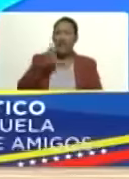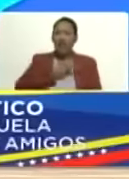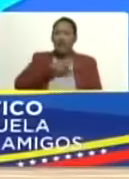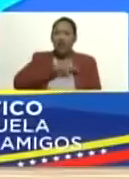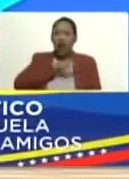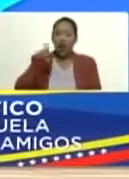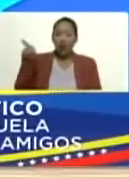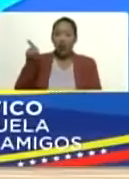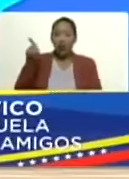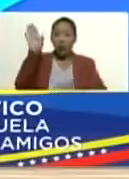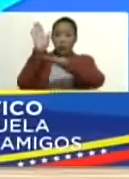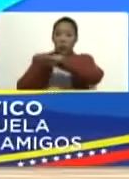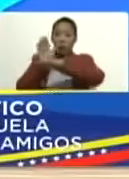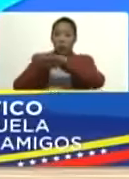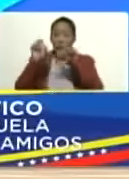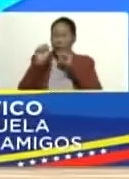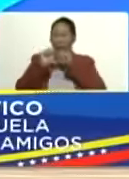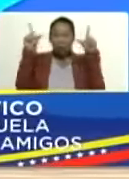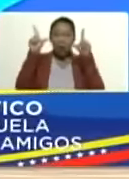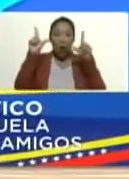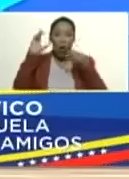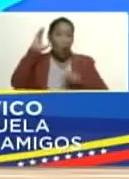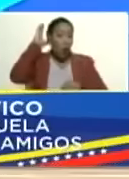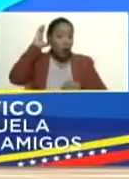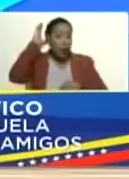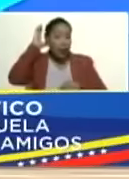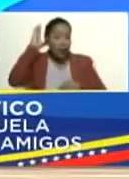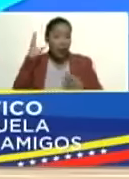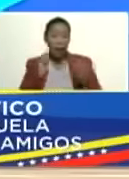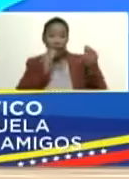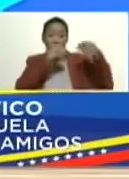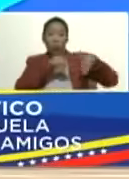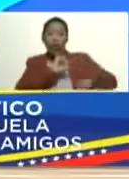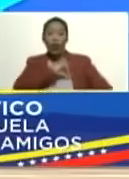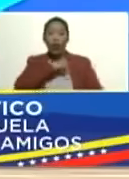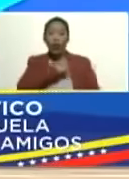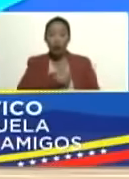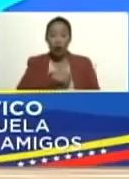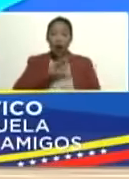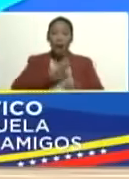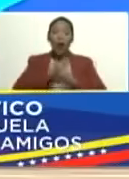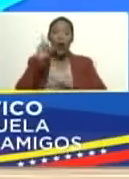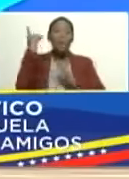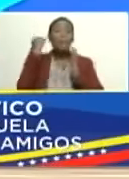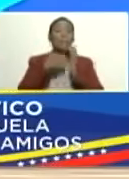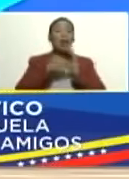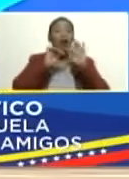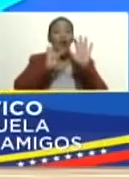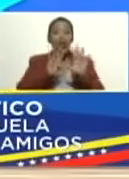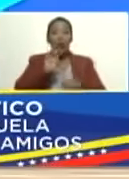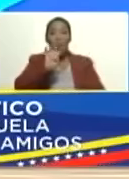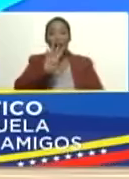el despertar de la conciencia y el acuerdo de Ginebra, porque es en